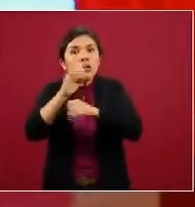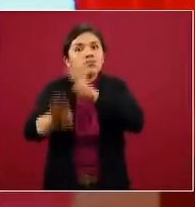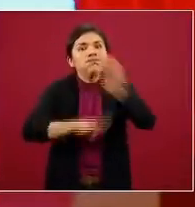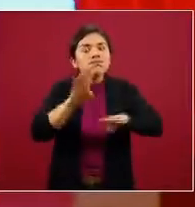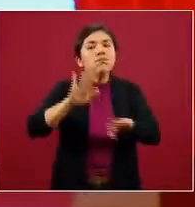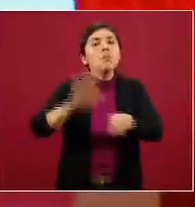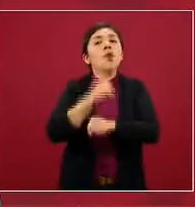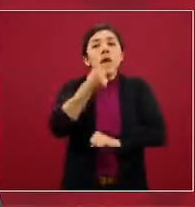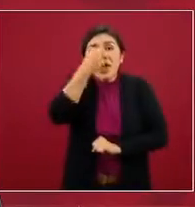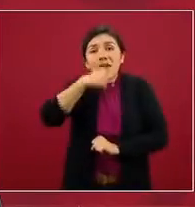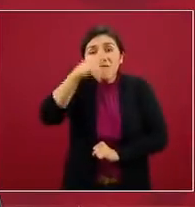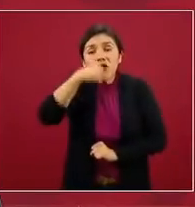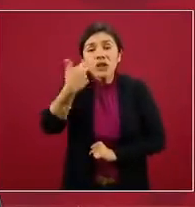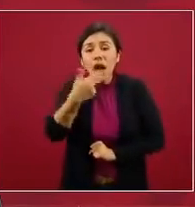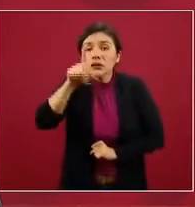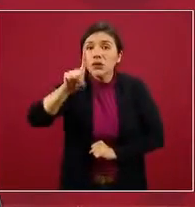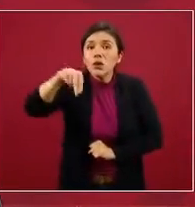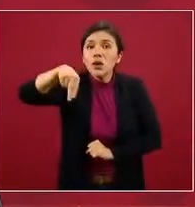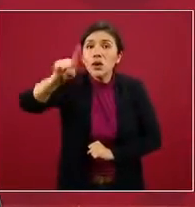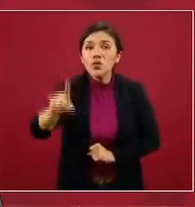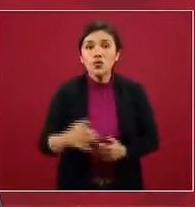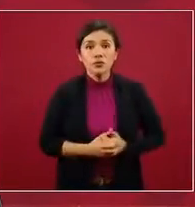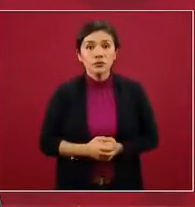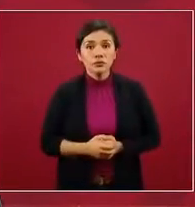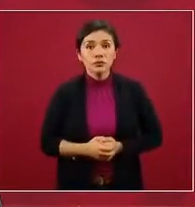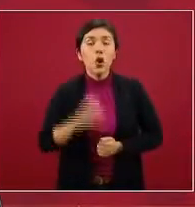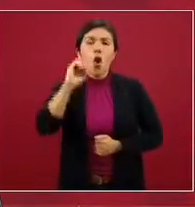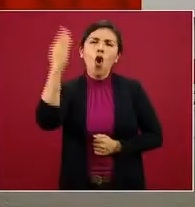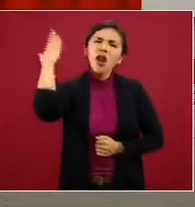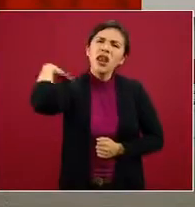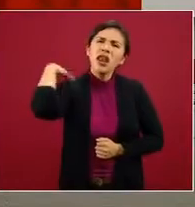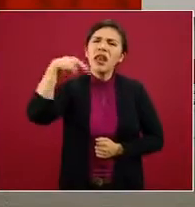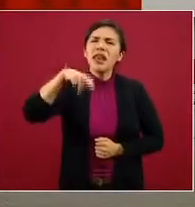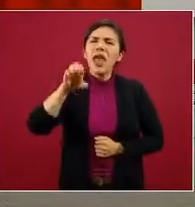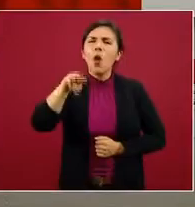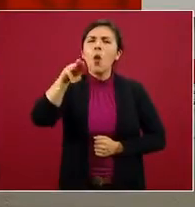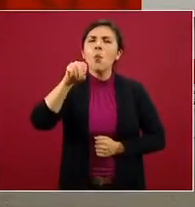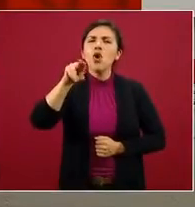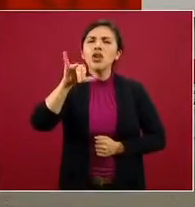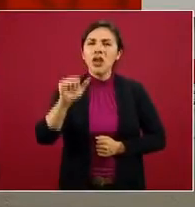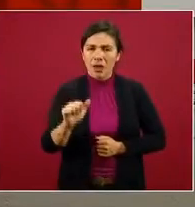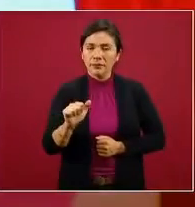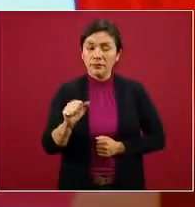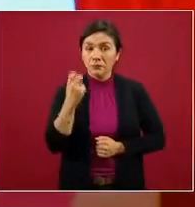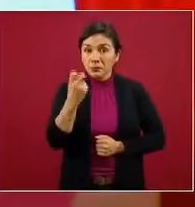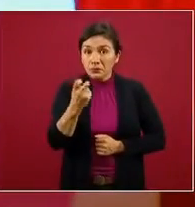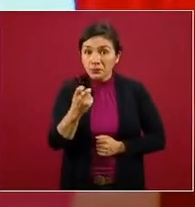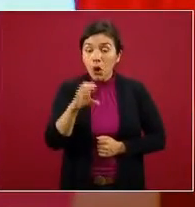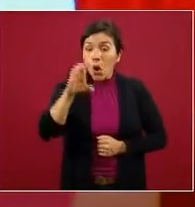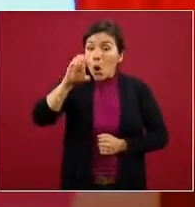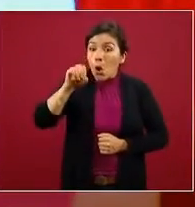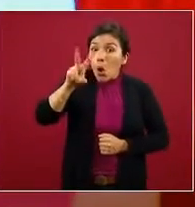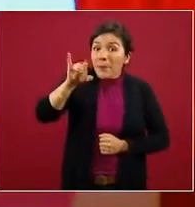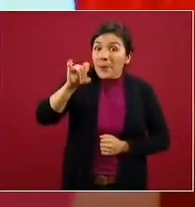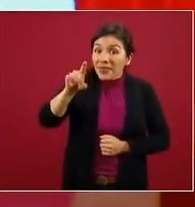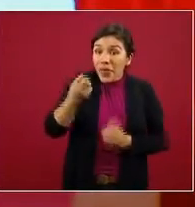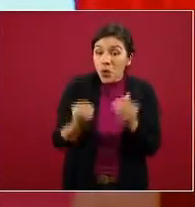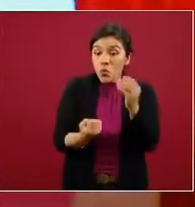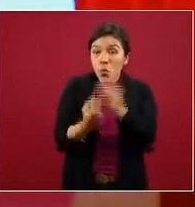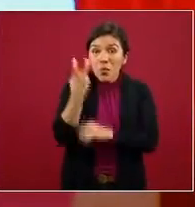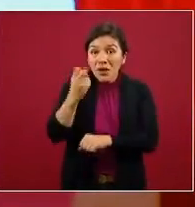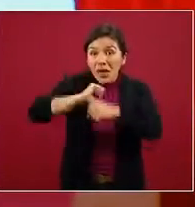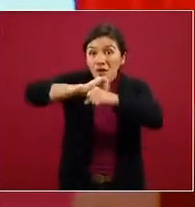mueren por influenza en México, influenza o neumonía, aun cuando no se llegue al diagnóstico. COVID, el